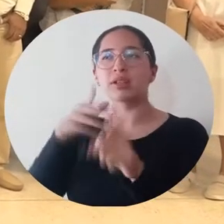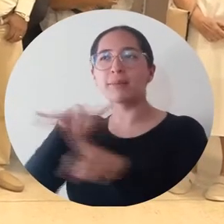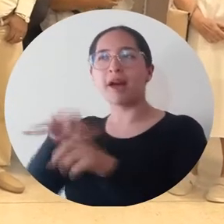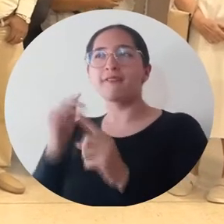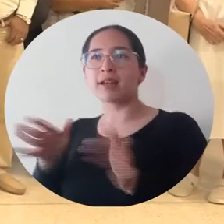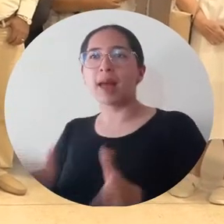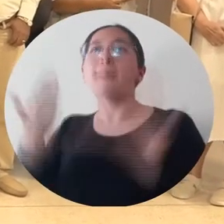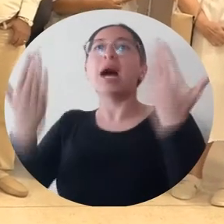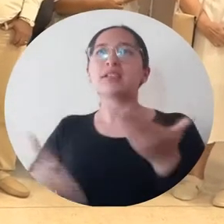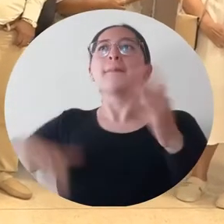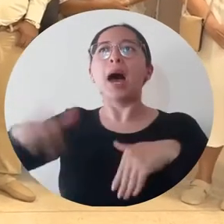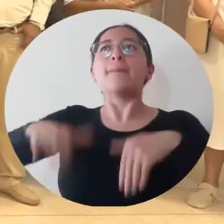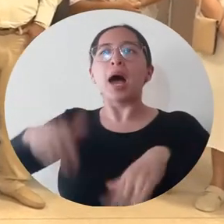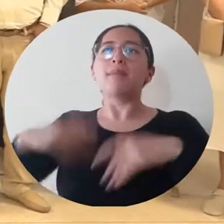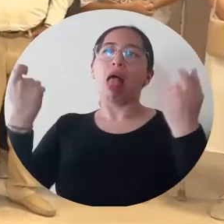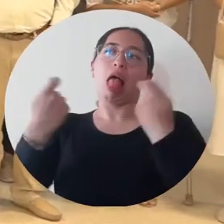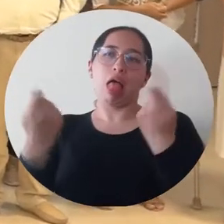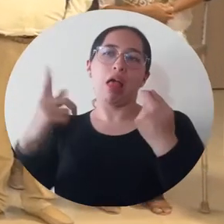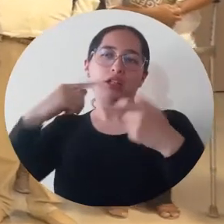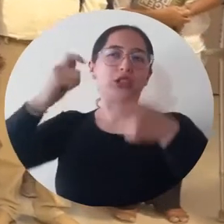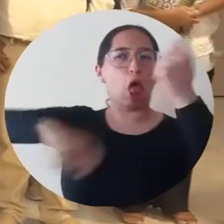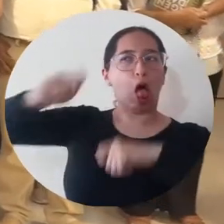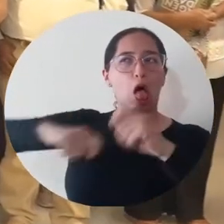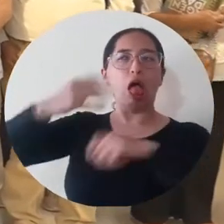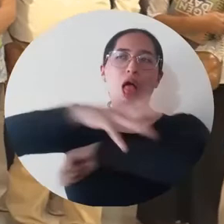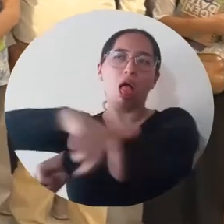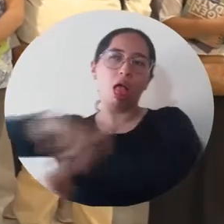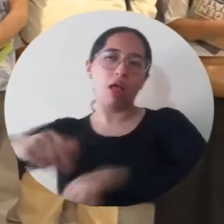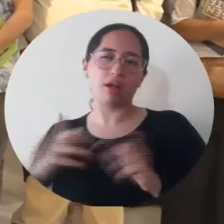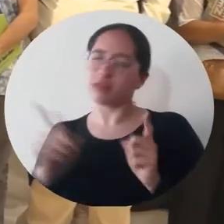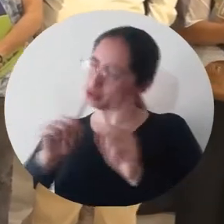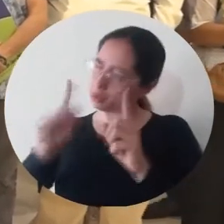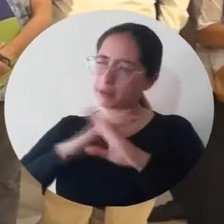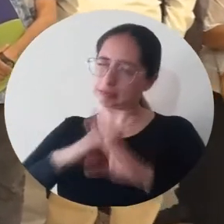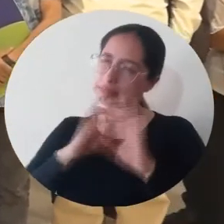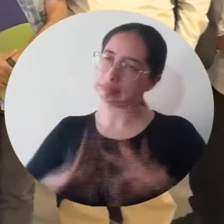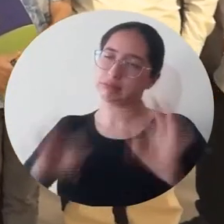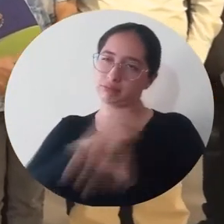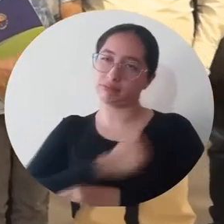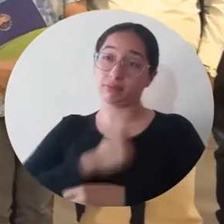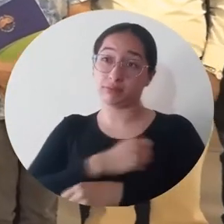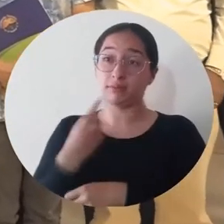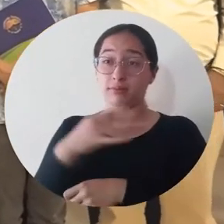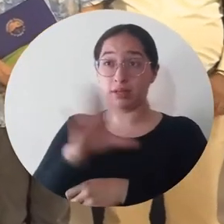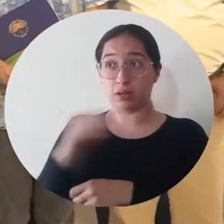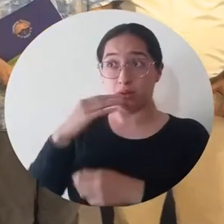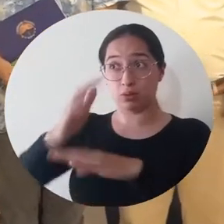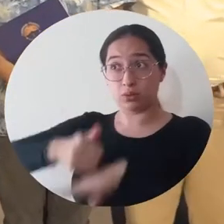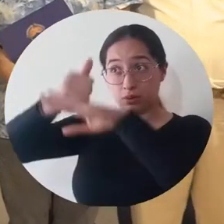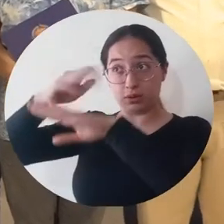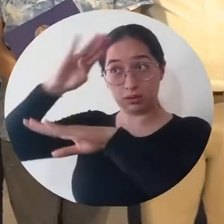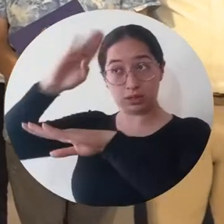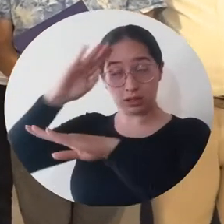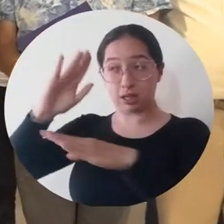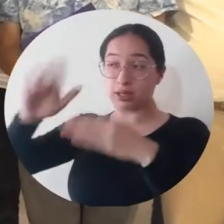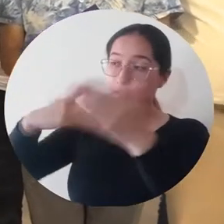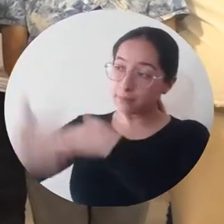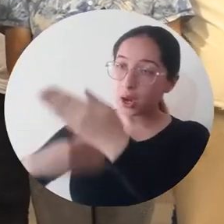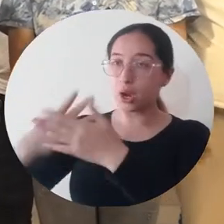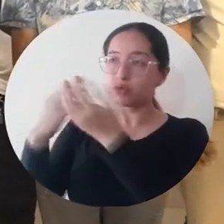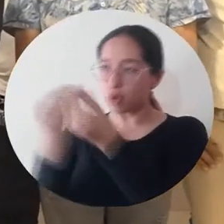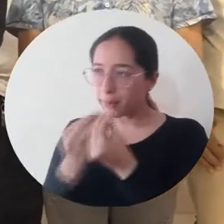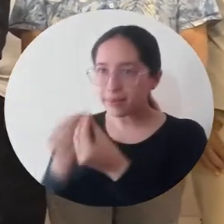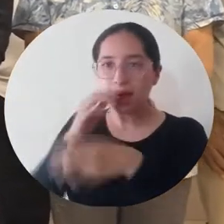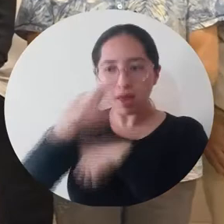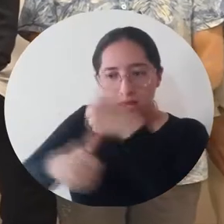por eso hemos hecho este llamado insistente pero respetuoso a las diferentes autoridades. Así que de verdad le agradezco, coronel, su presencia, la de todo su equipo,